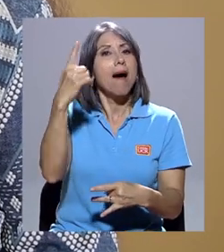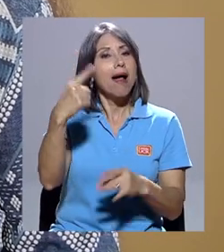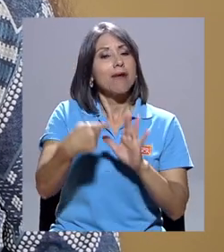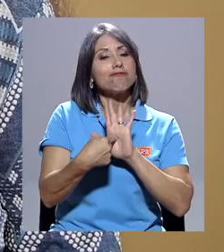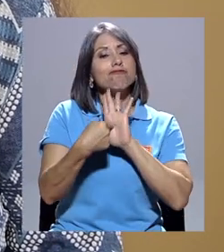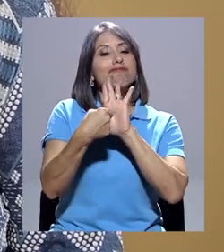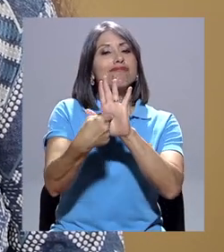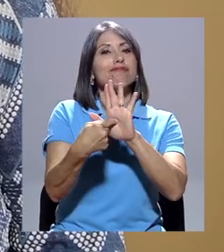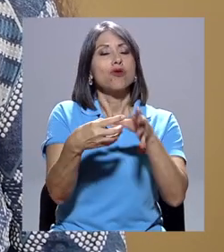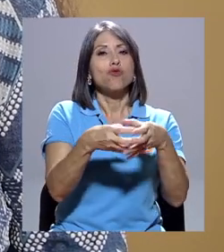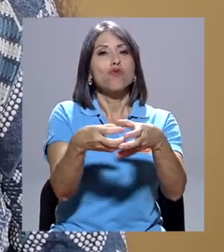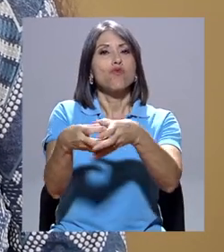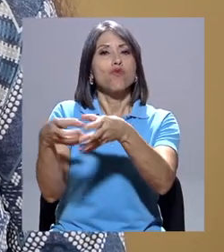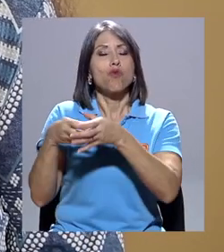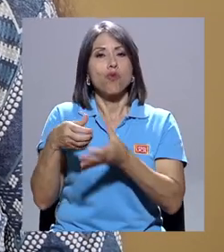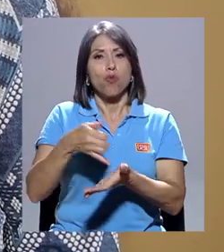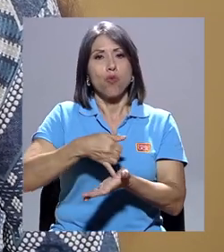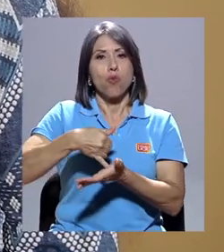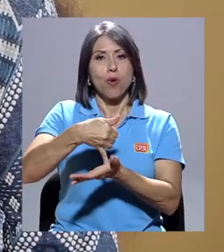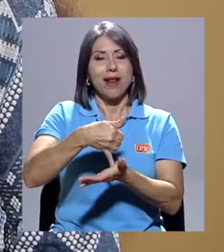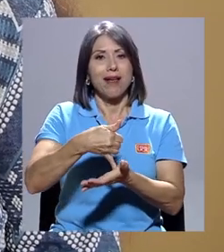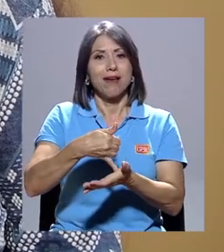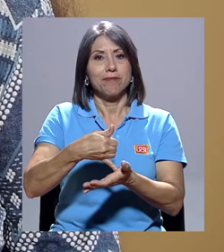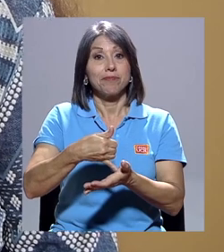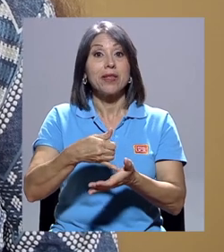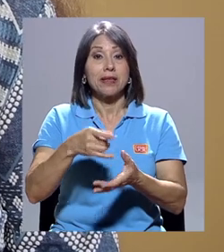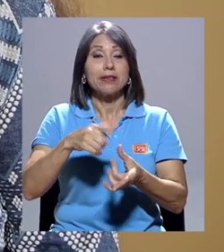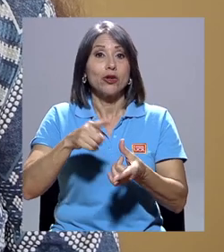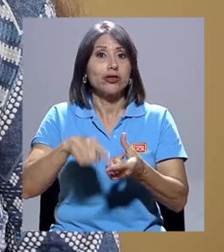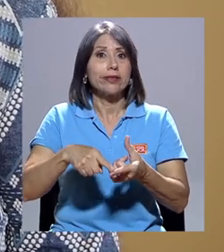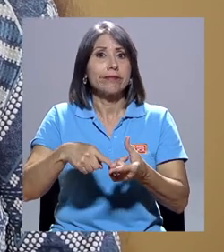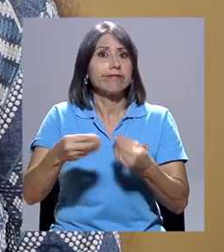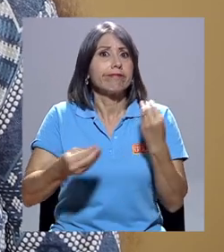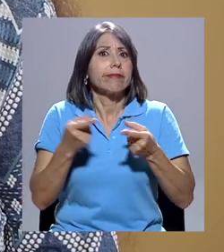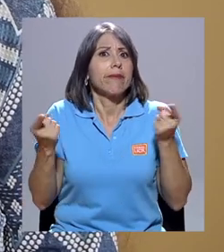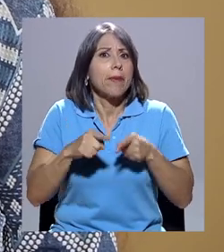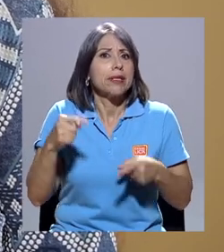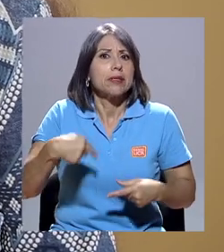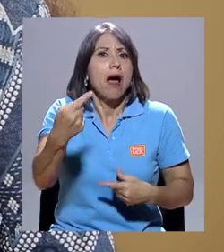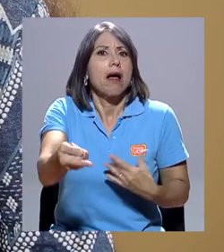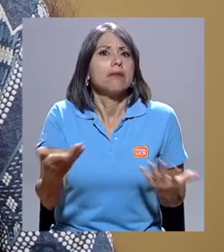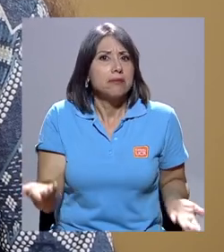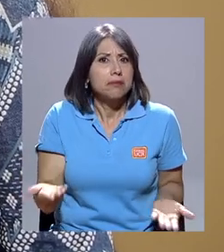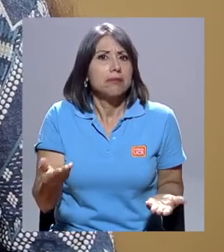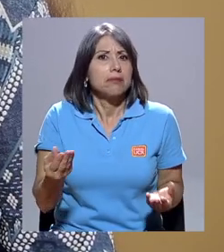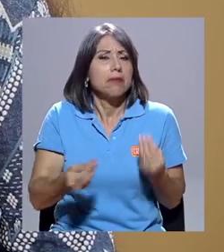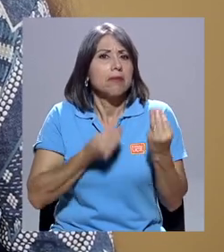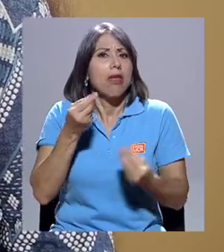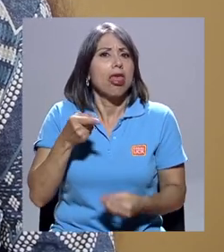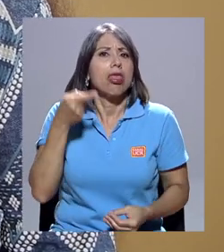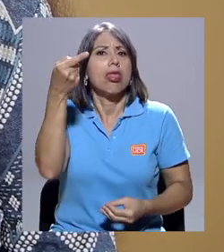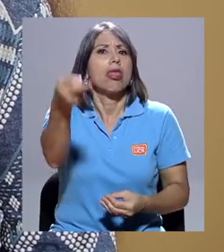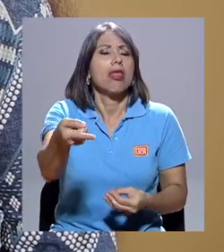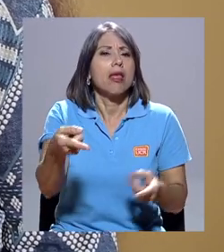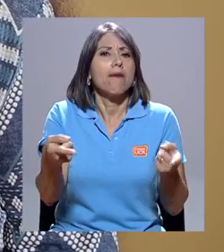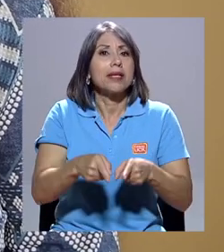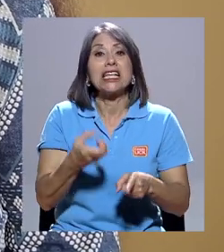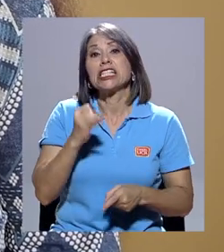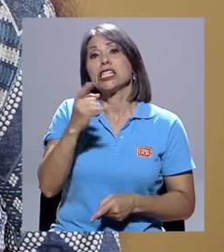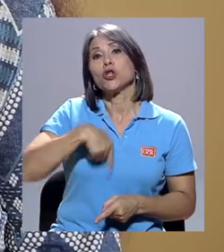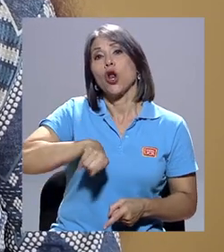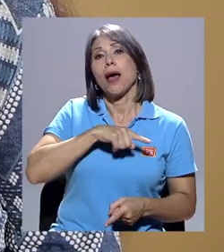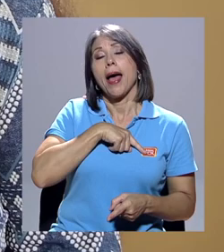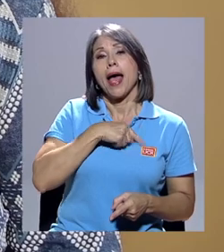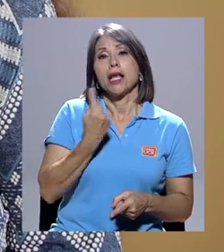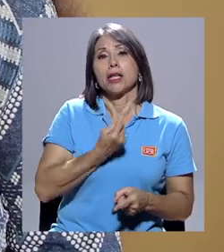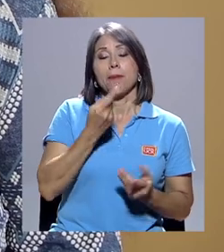estas poblaciones vulnerables. Entonces, ¿a qué vamos a llegar, verdad? ¿Hacia dónde vamos a ir? Si solo damos los datos bonitos,